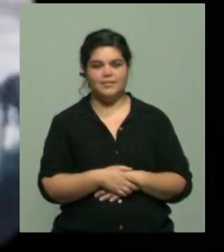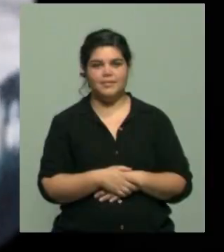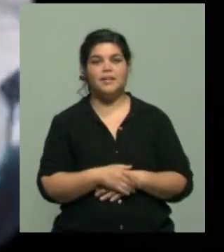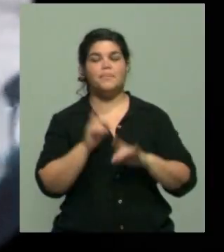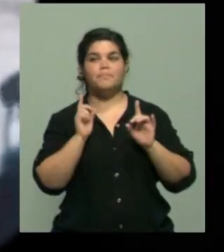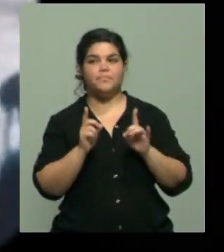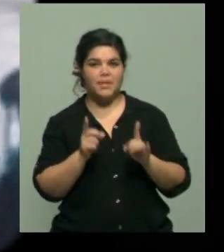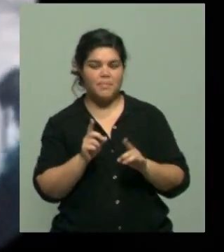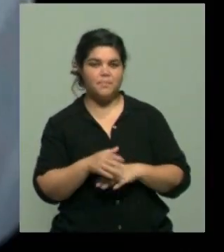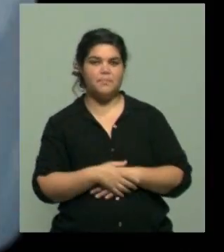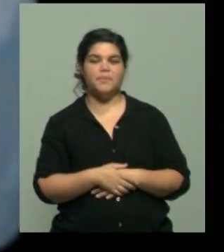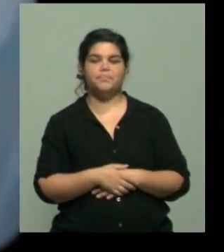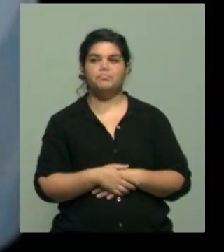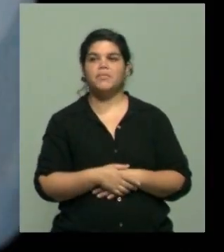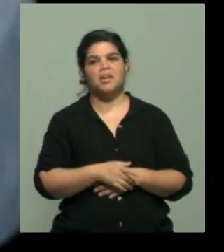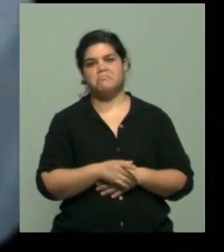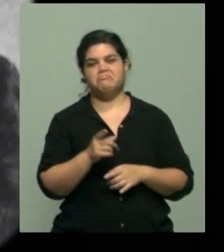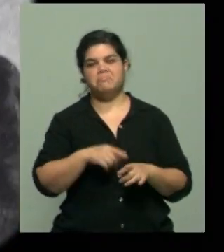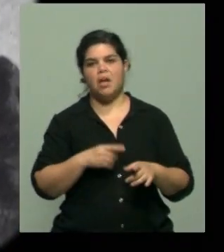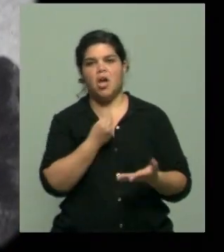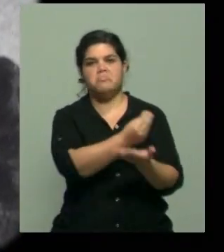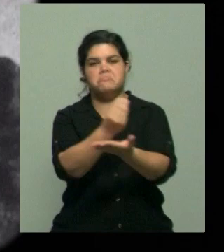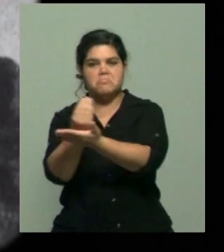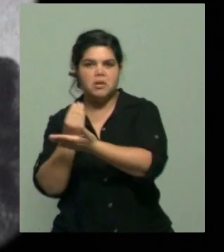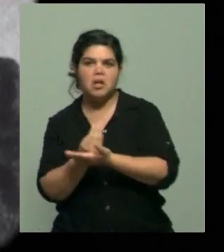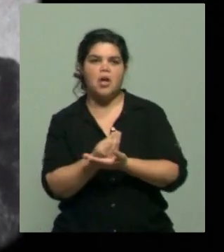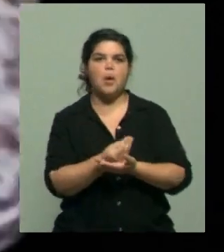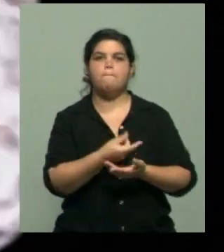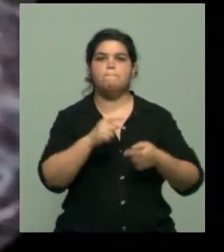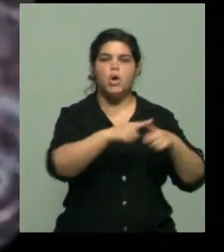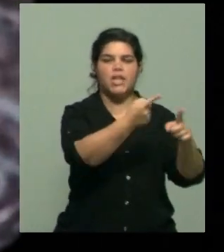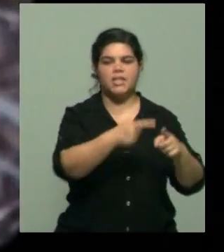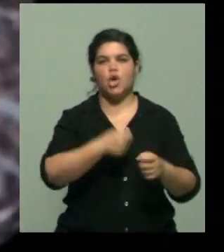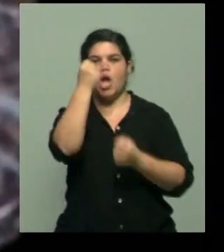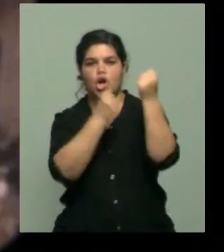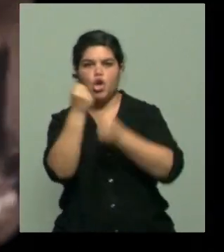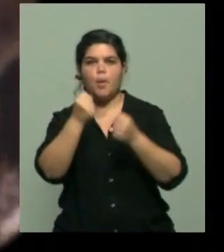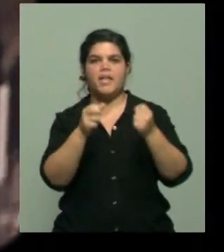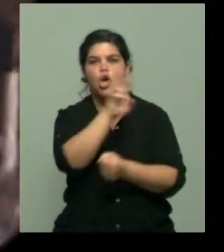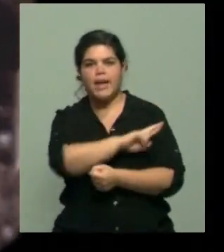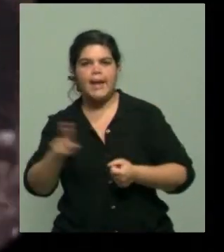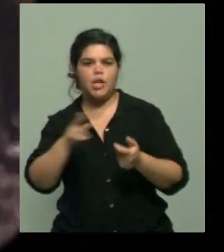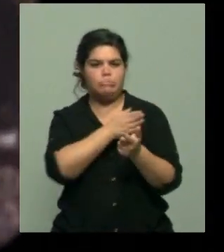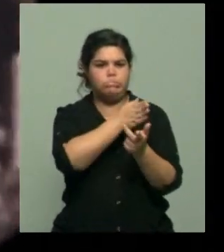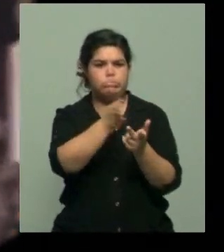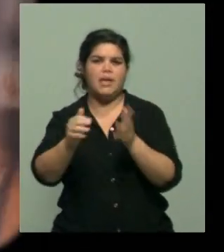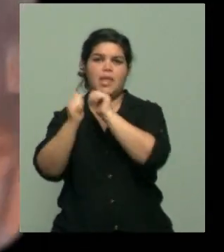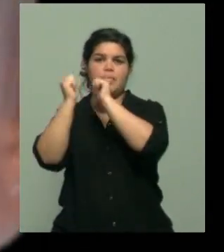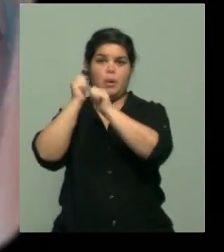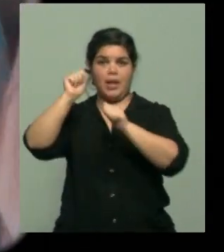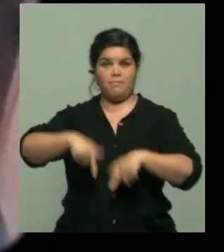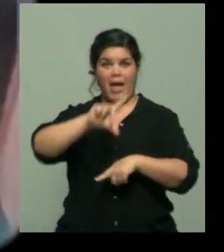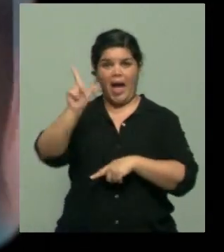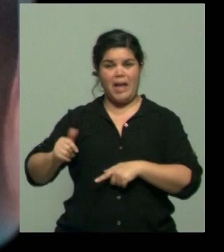Salvo algunas excepciones, líderes políticos, económicos e incluso religiosos de todas las épocas de nuestro país